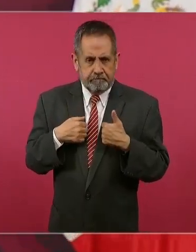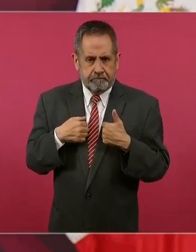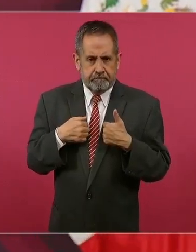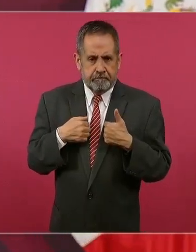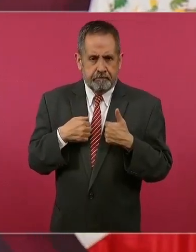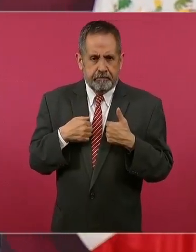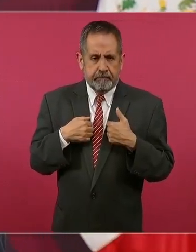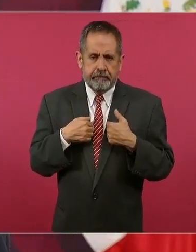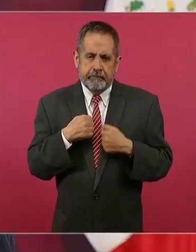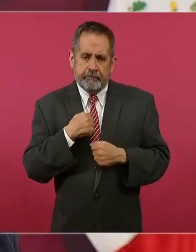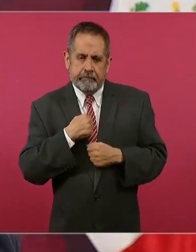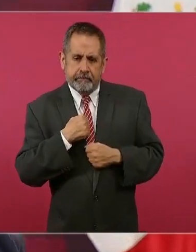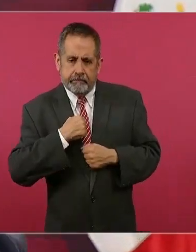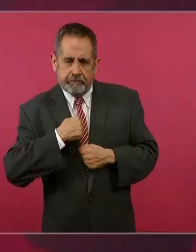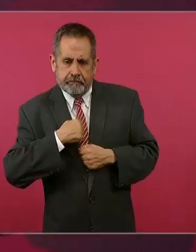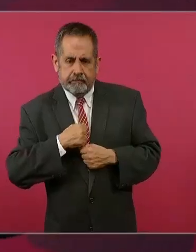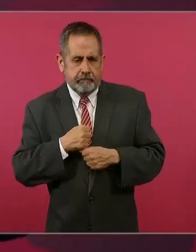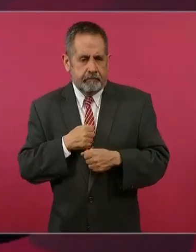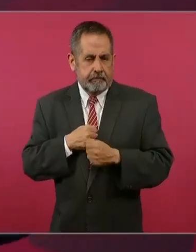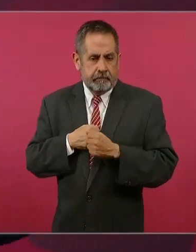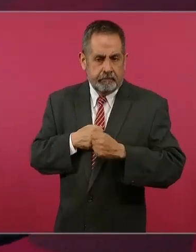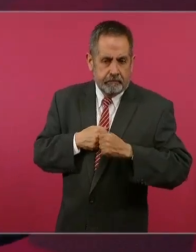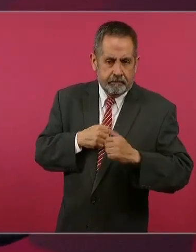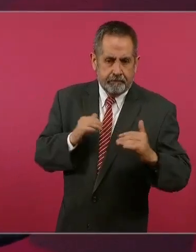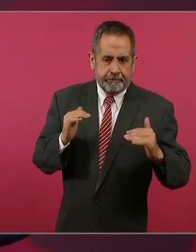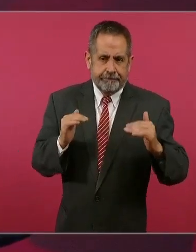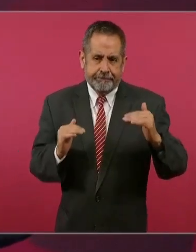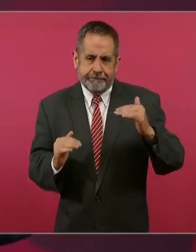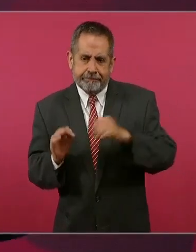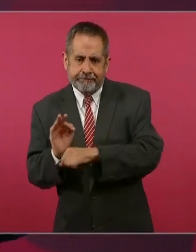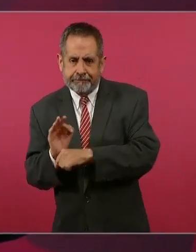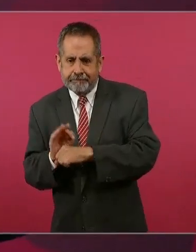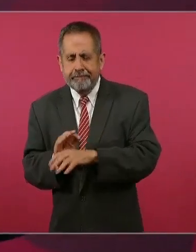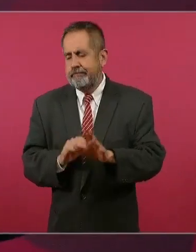inclinando la balanza en favor de nadie